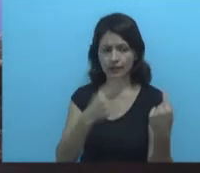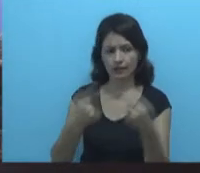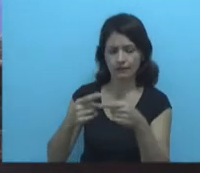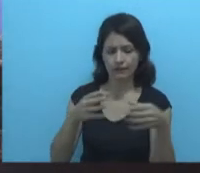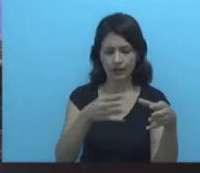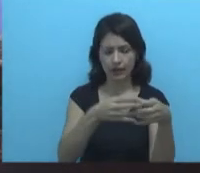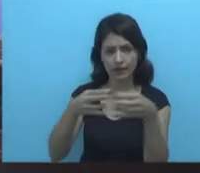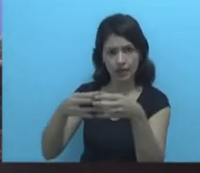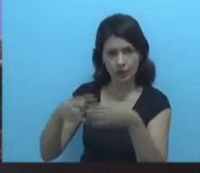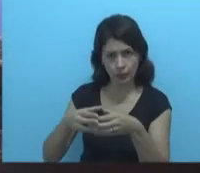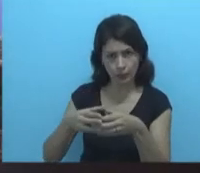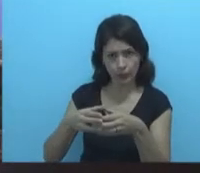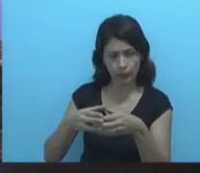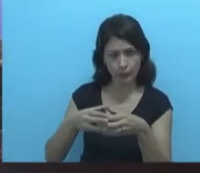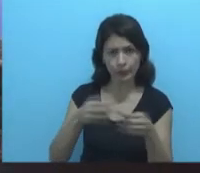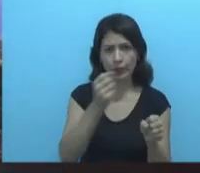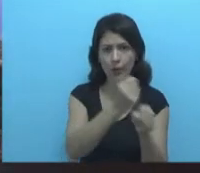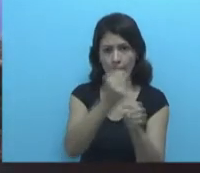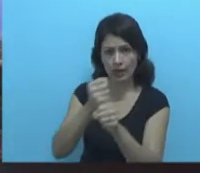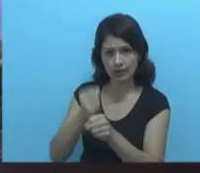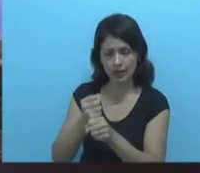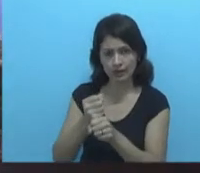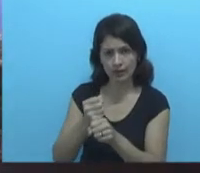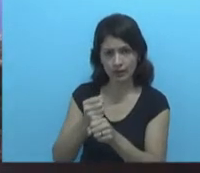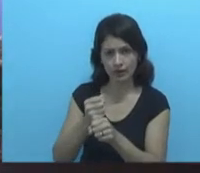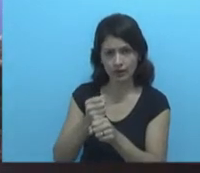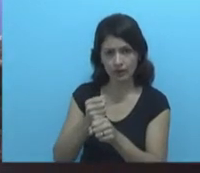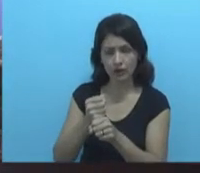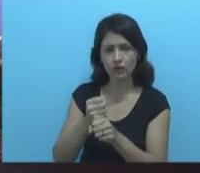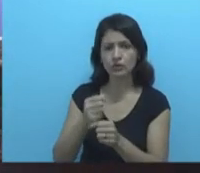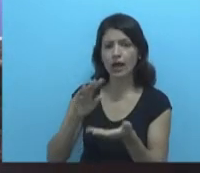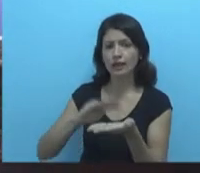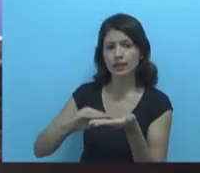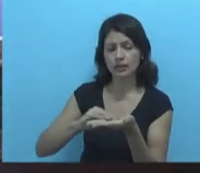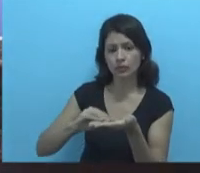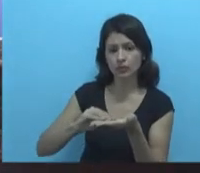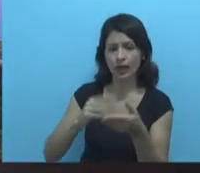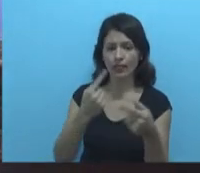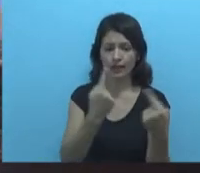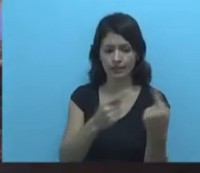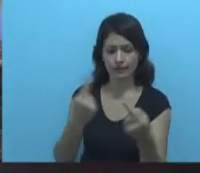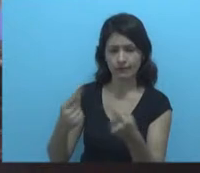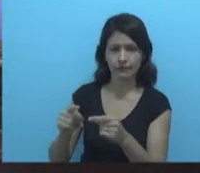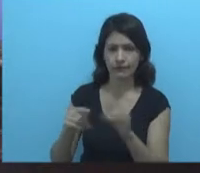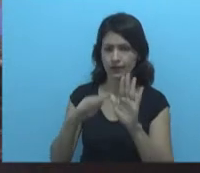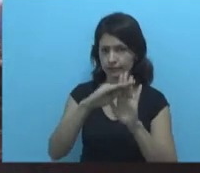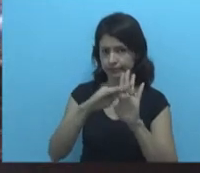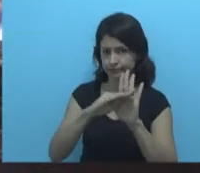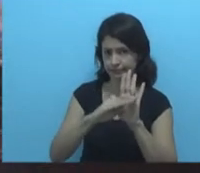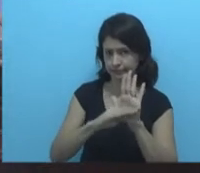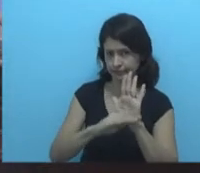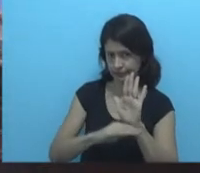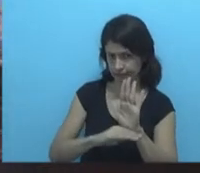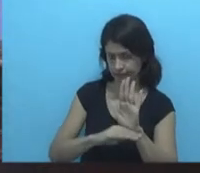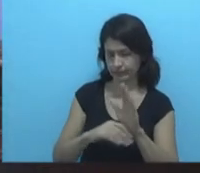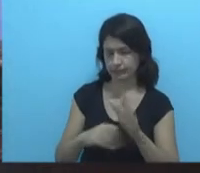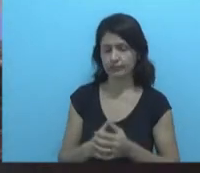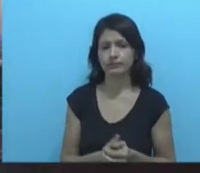fuese necesario completar la integración de la misma a los señores diputados y diputadas detalladas en el anexo único.